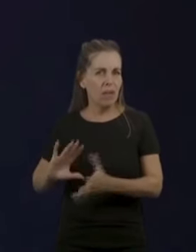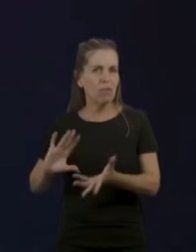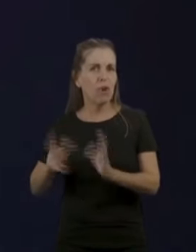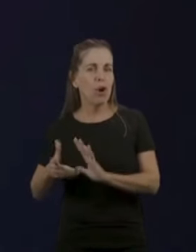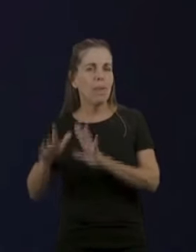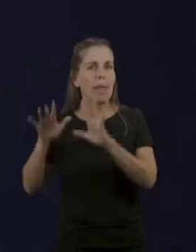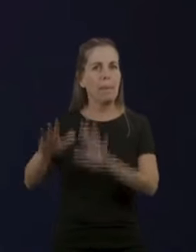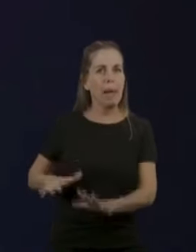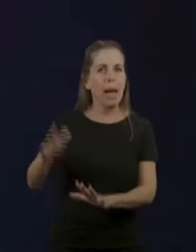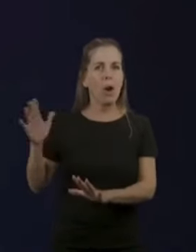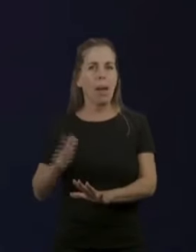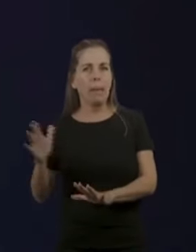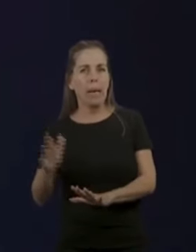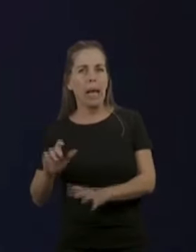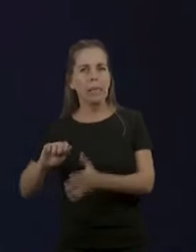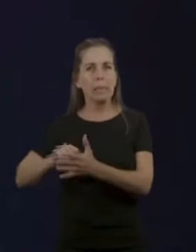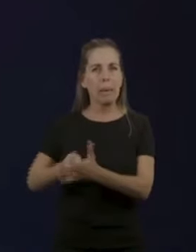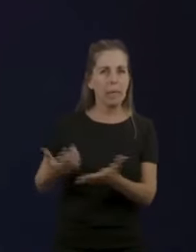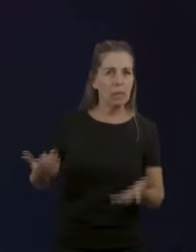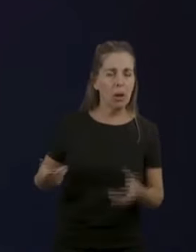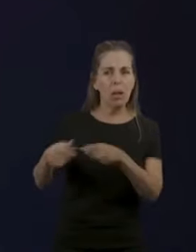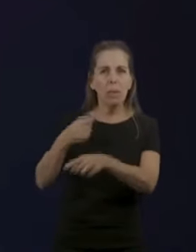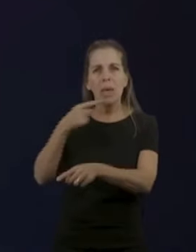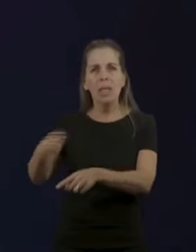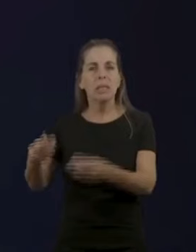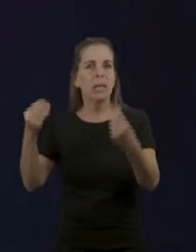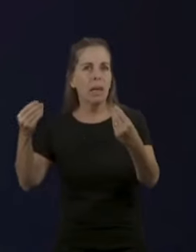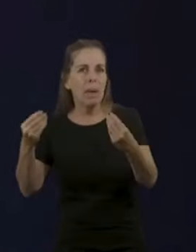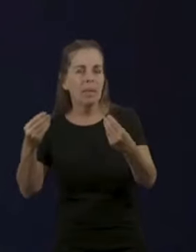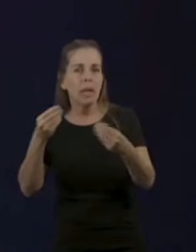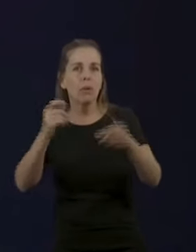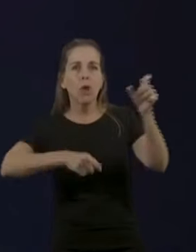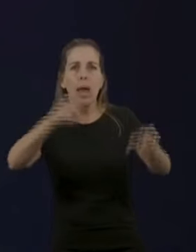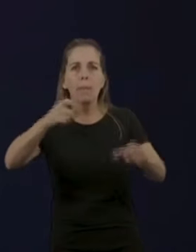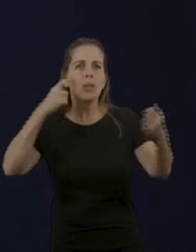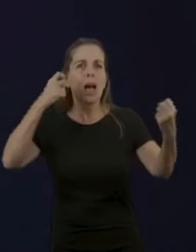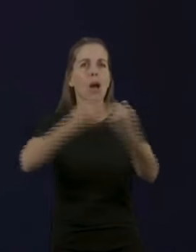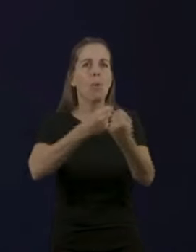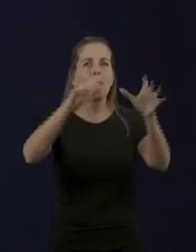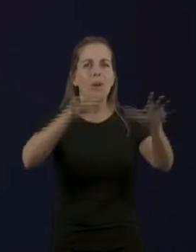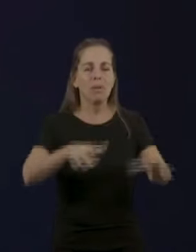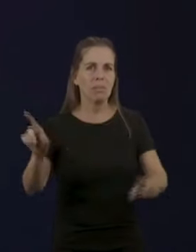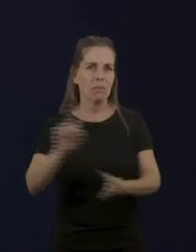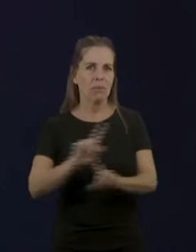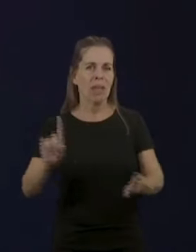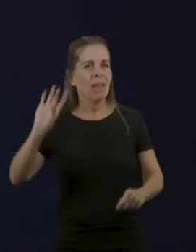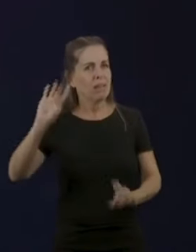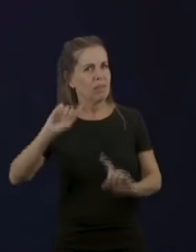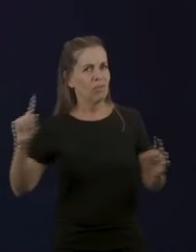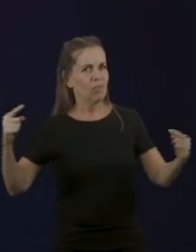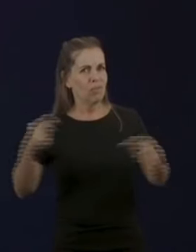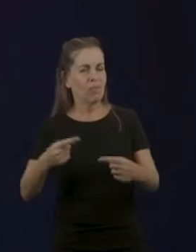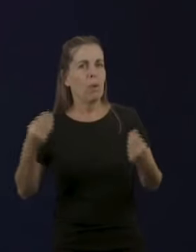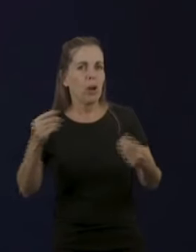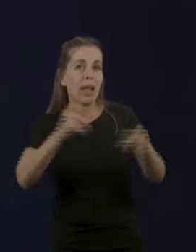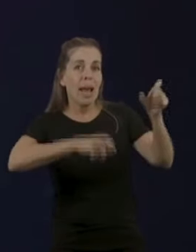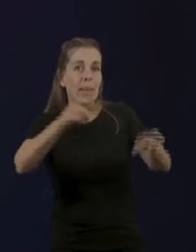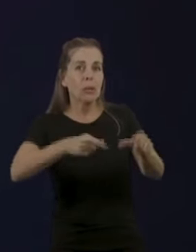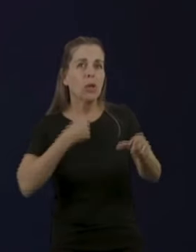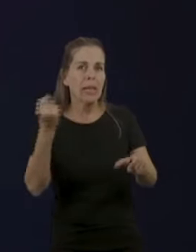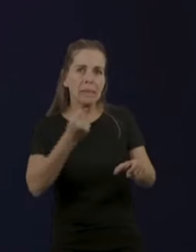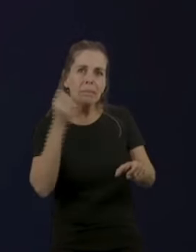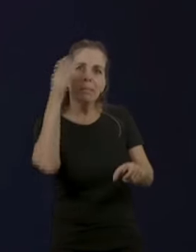eh hablan de acatamiento no qu difícil medir el acatamiento cuando efectivamente no te dejan movilizarte o no te dejan llegar a tu lugar